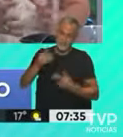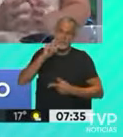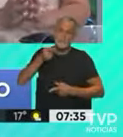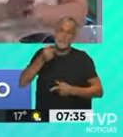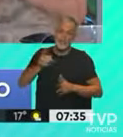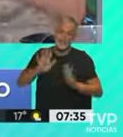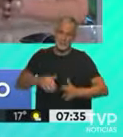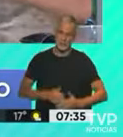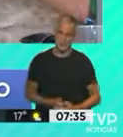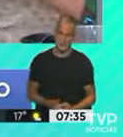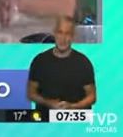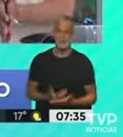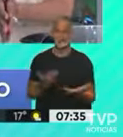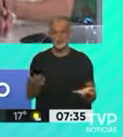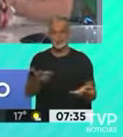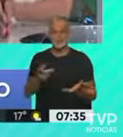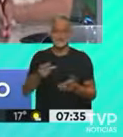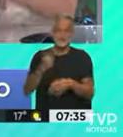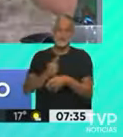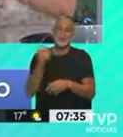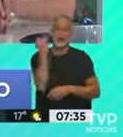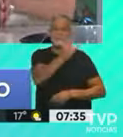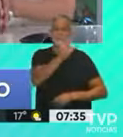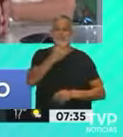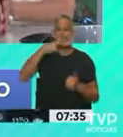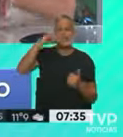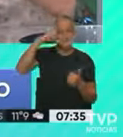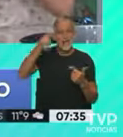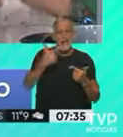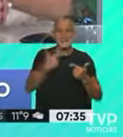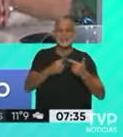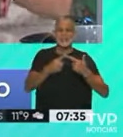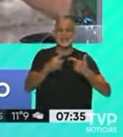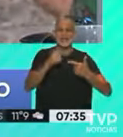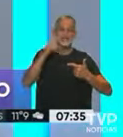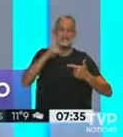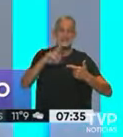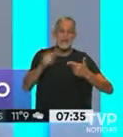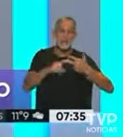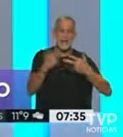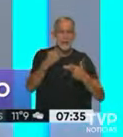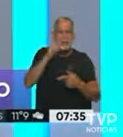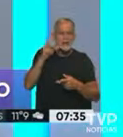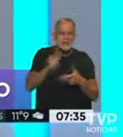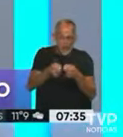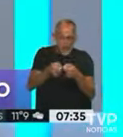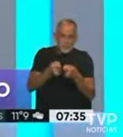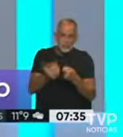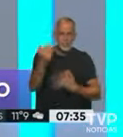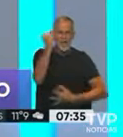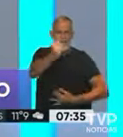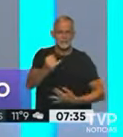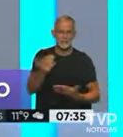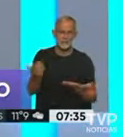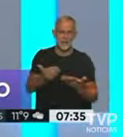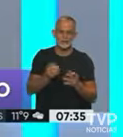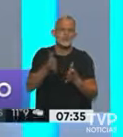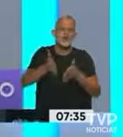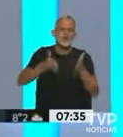riesgosos así que avisar al senasa avisar al inta hay WhatsApp que también están funcionando con Bots